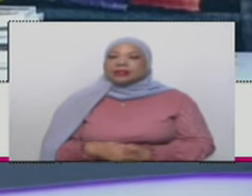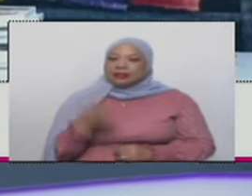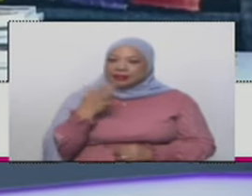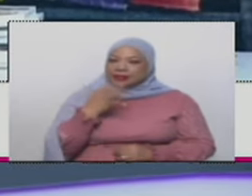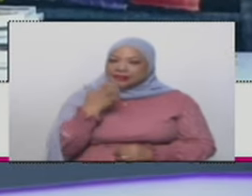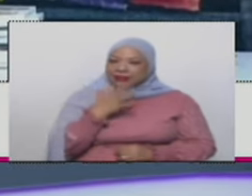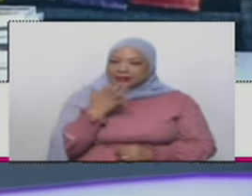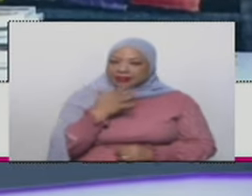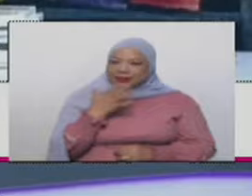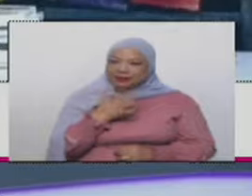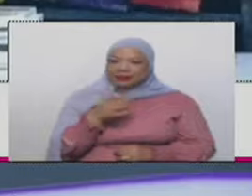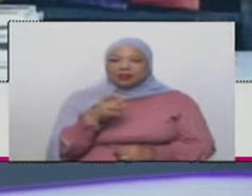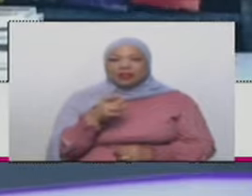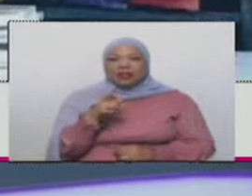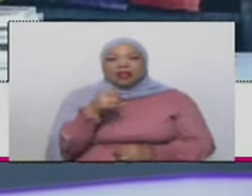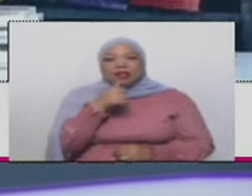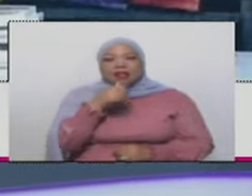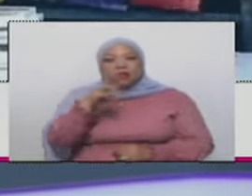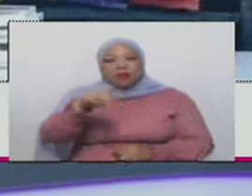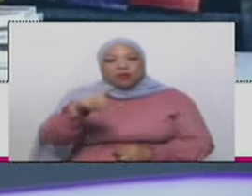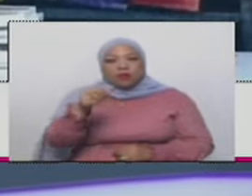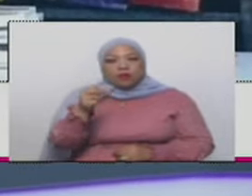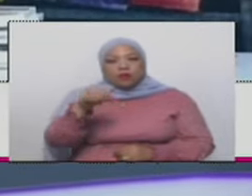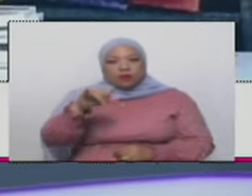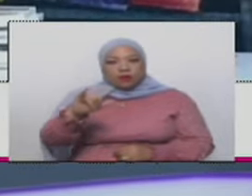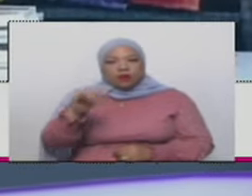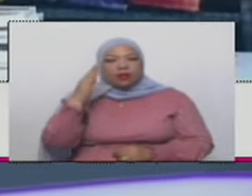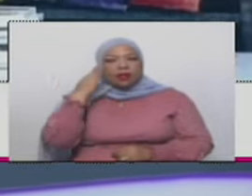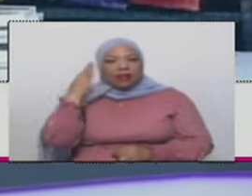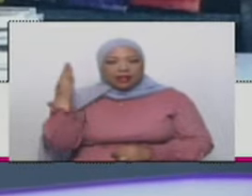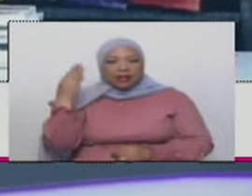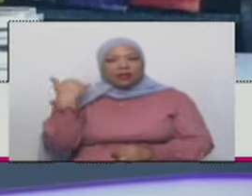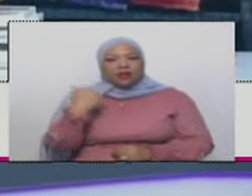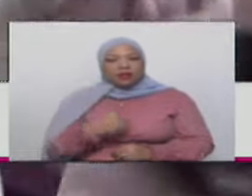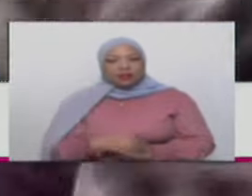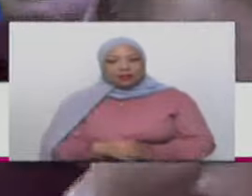Ah, Marian Martínez, que la saludamos, Marian.